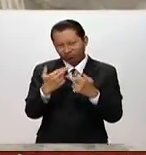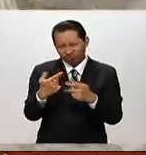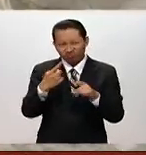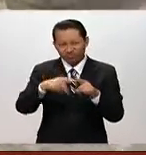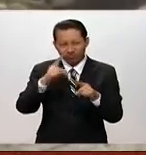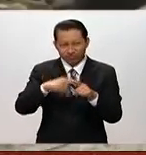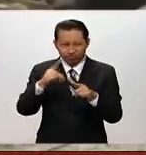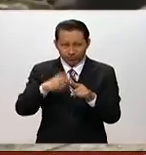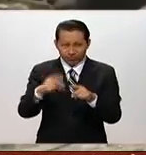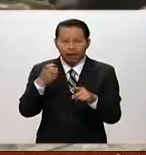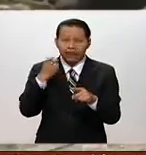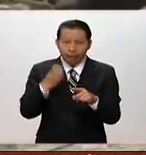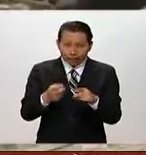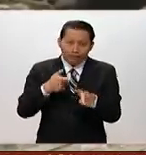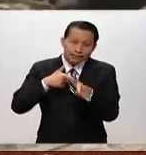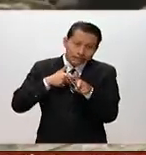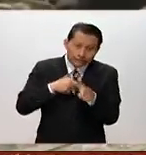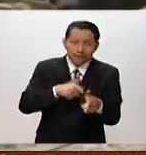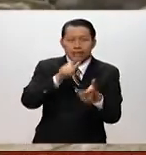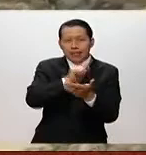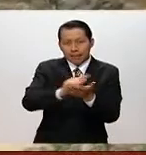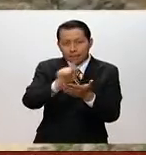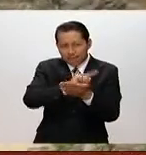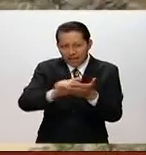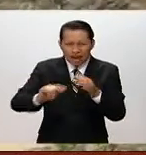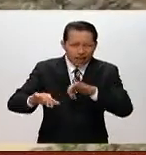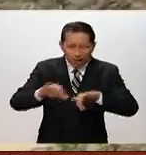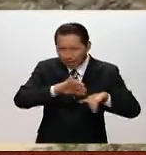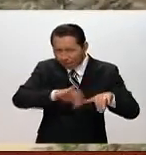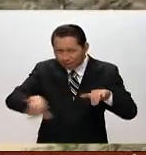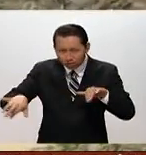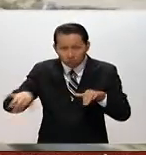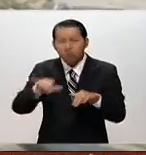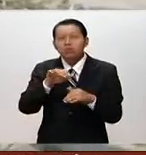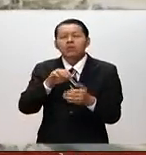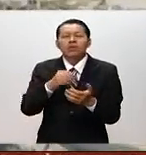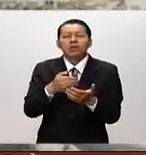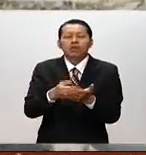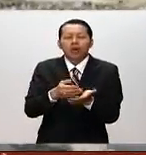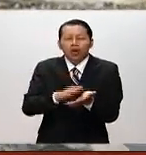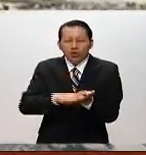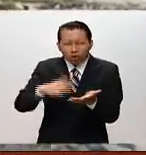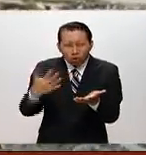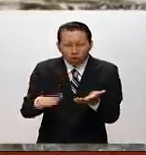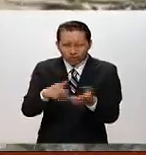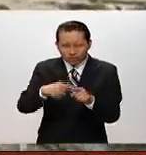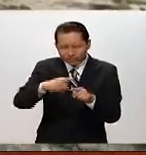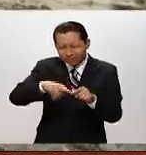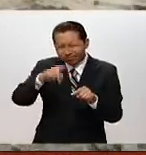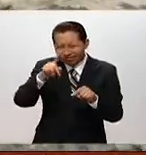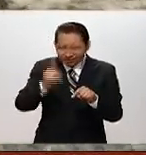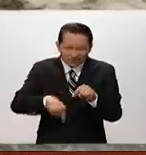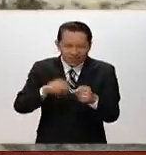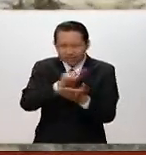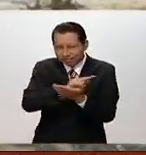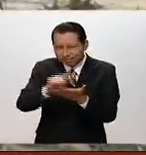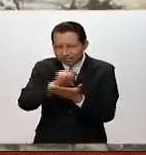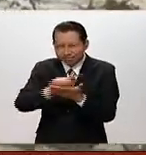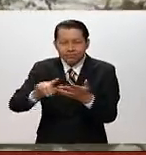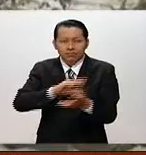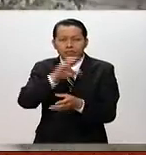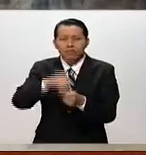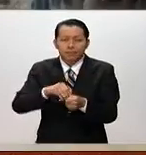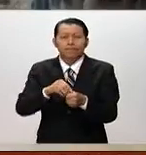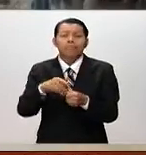es donde todavía continúa la remoción de escombro, de lodo. Sin embargo, con exactitud, pues no se sabe pues